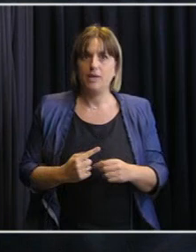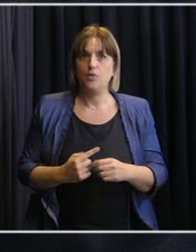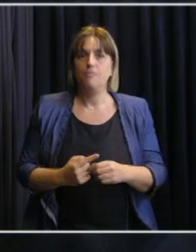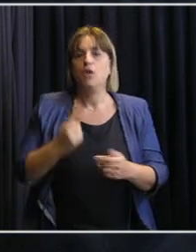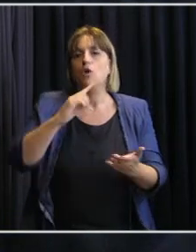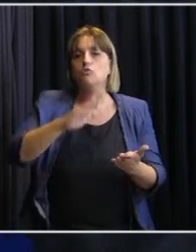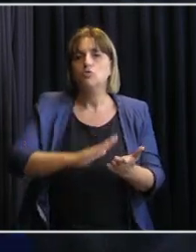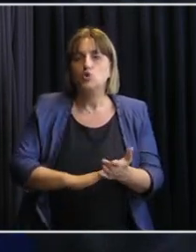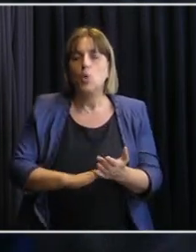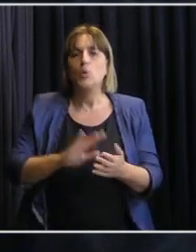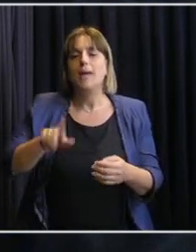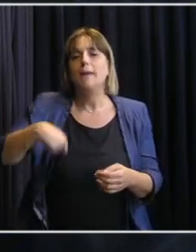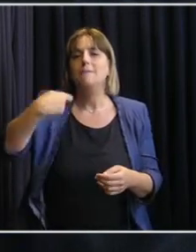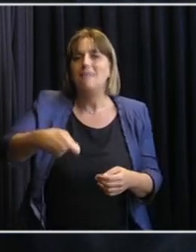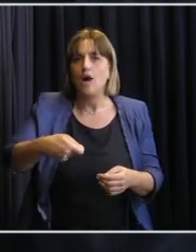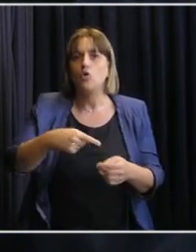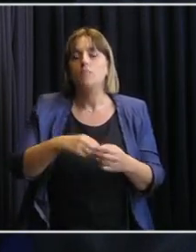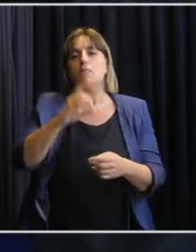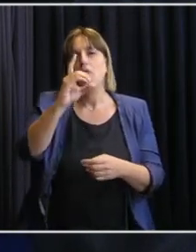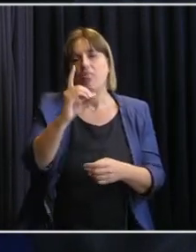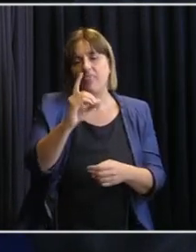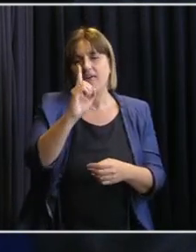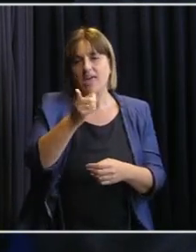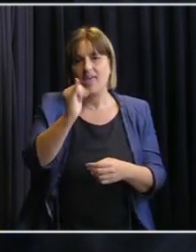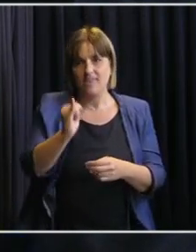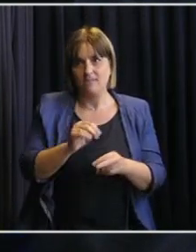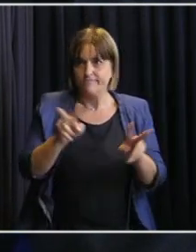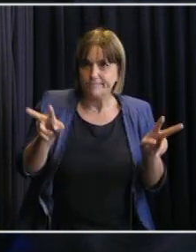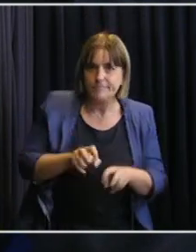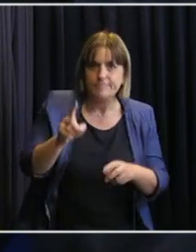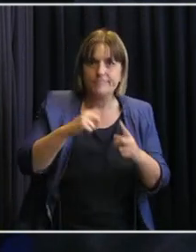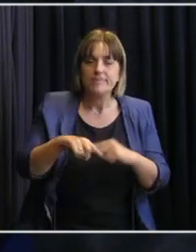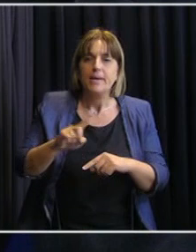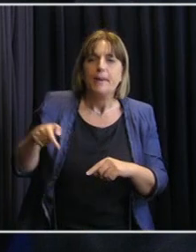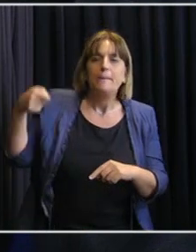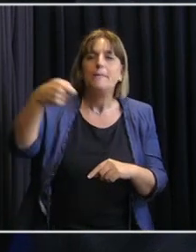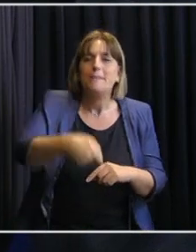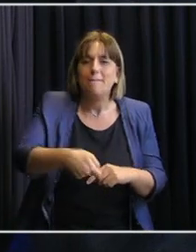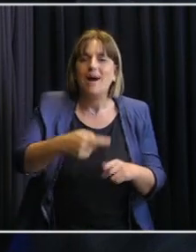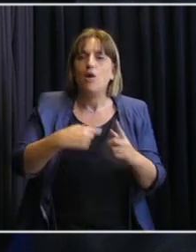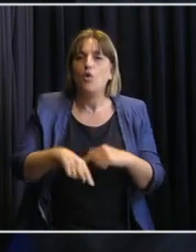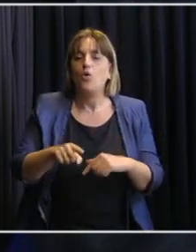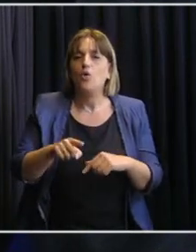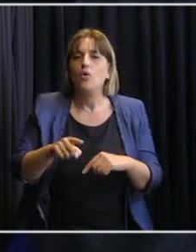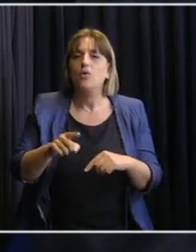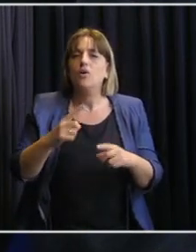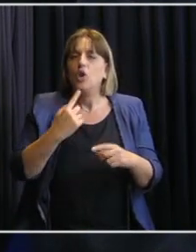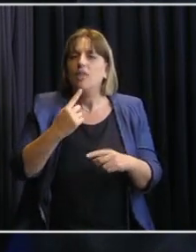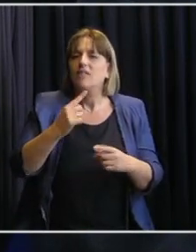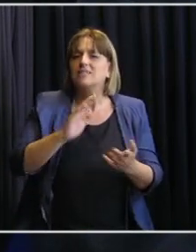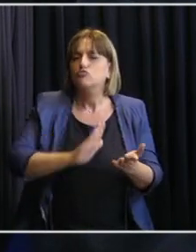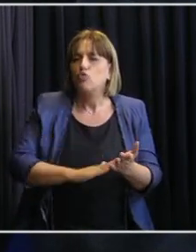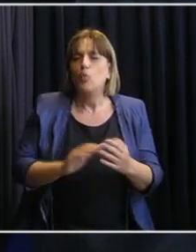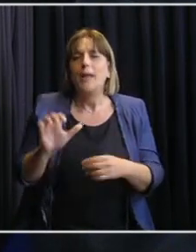que se refiere a los pagos a la DGI, vamos a diferir el pago de lo que realizan lo que se llama